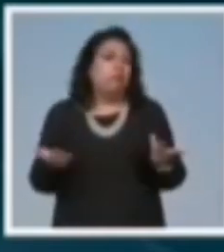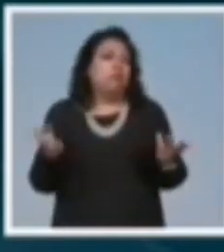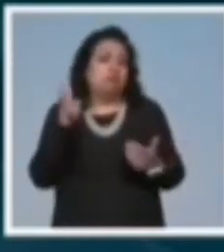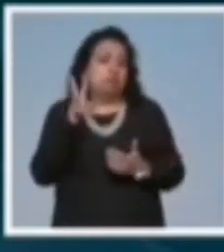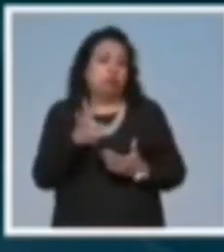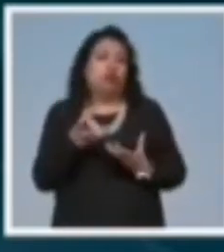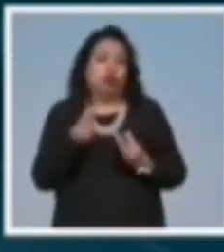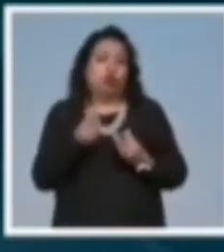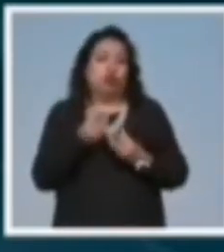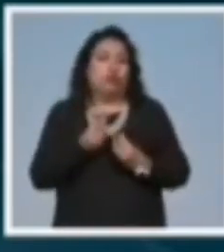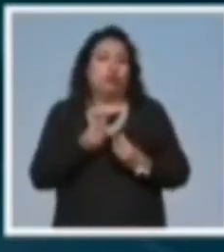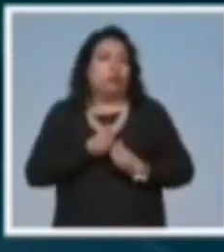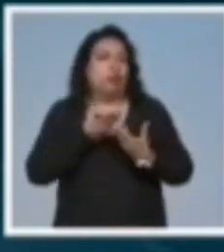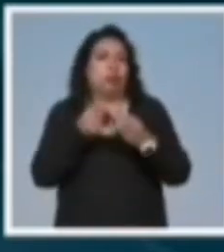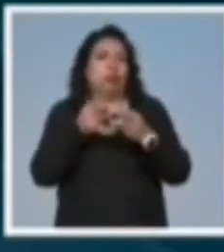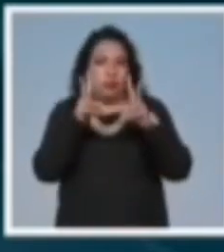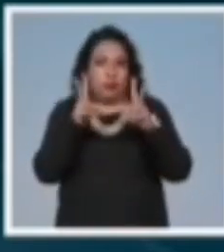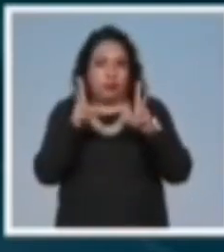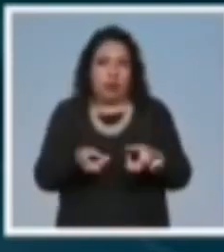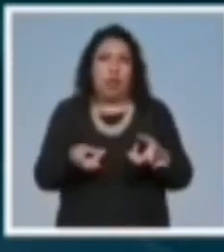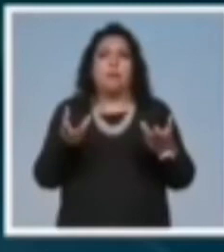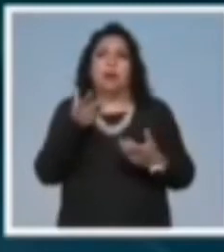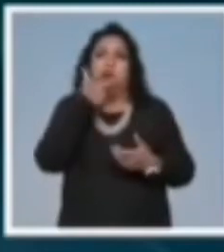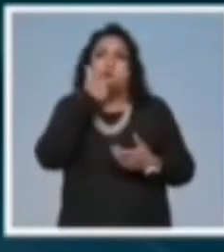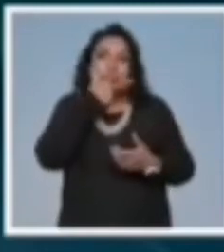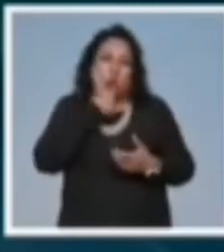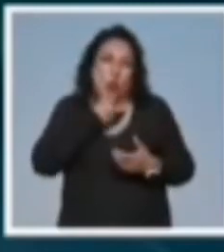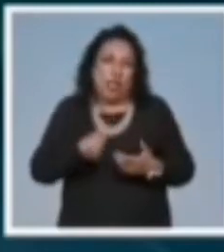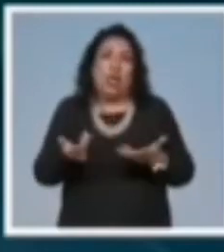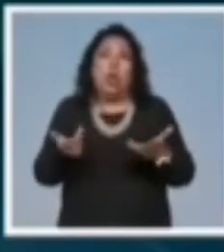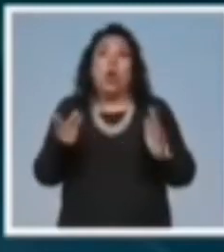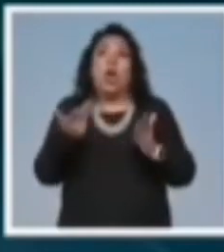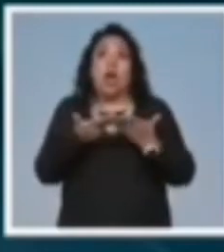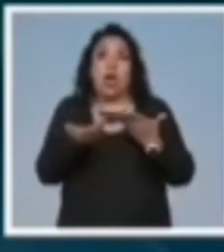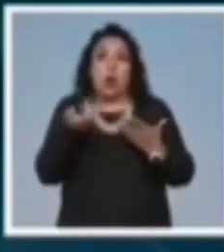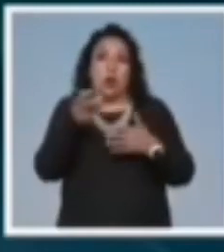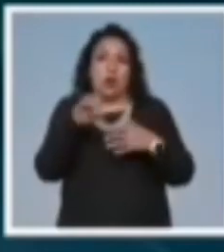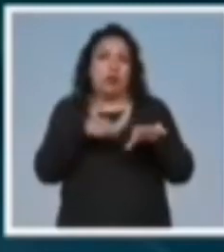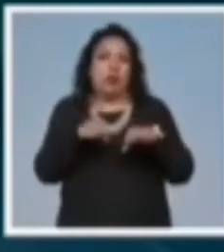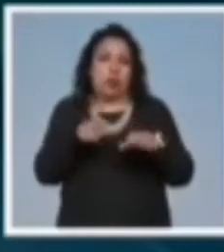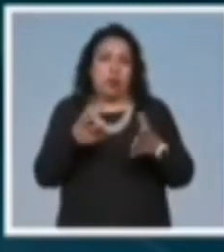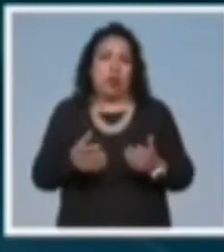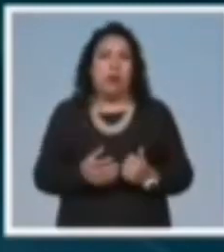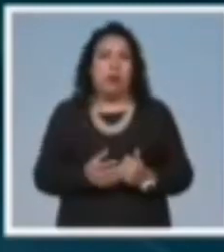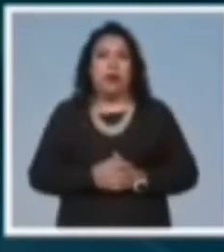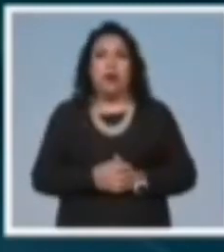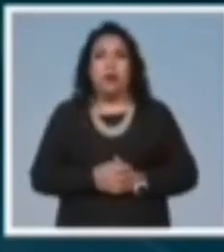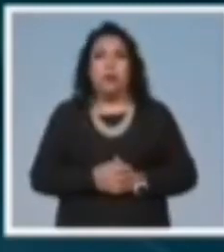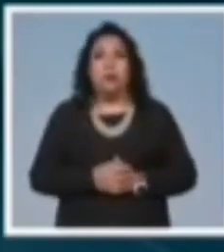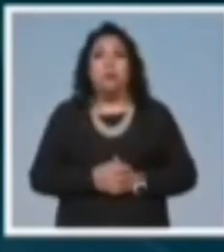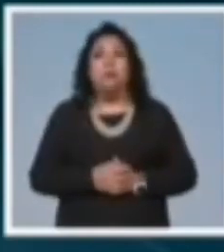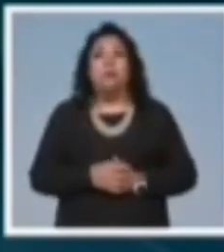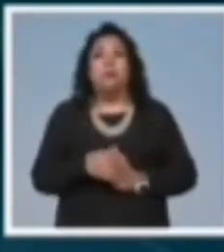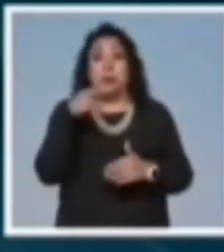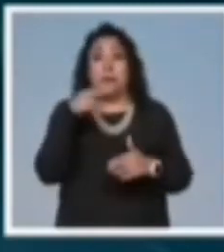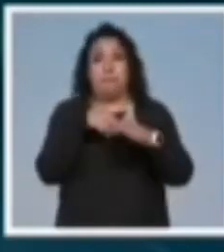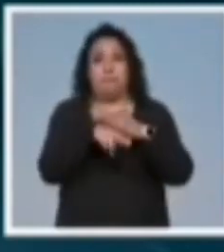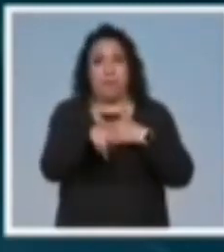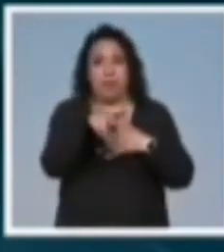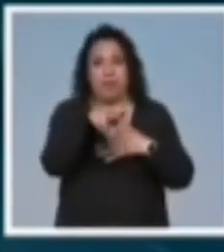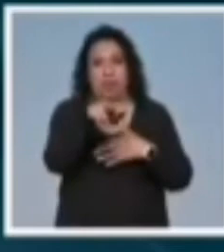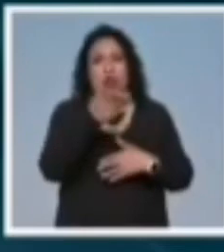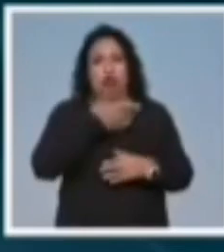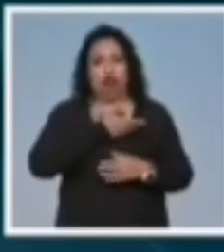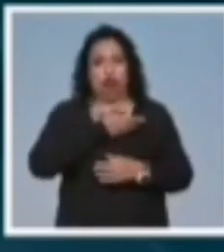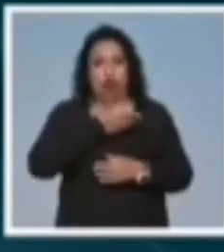tengo mucho que decir sobre esos temas y sobre la masculinidad, entonces estoy ahora trabajando en ello. El metro, en particular